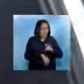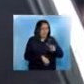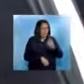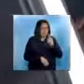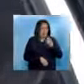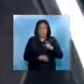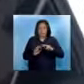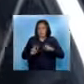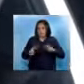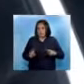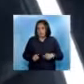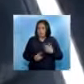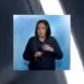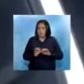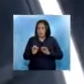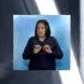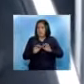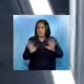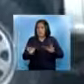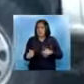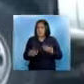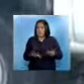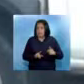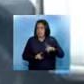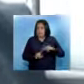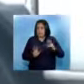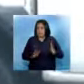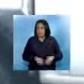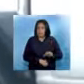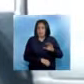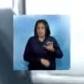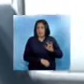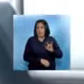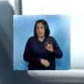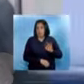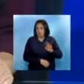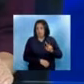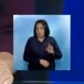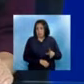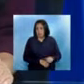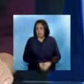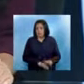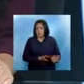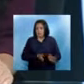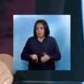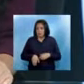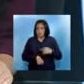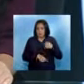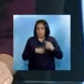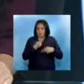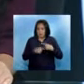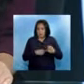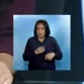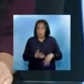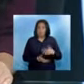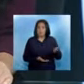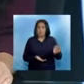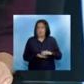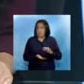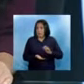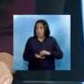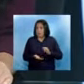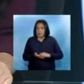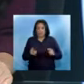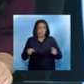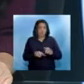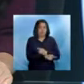de sus investigaciones para esclarecer la muerte del taxista Eleuterio Santos Arroyo. Les contamos que salieron a la luz más